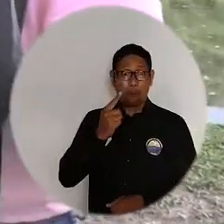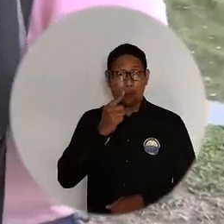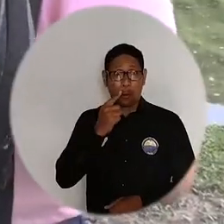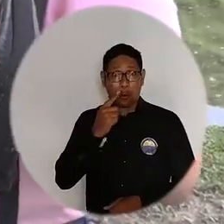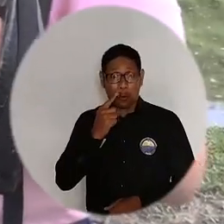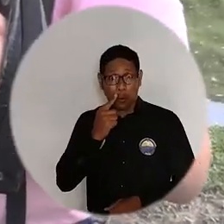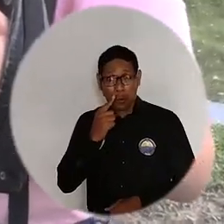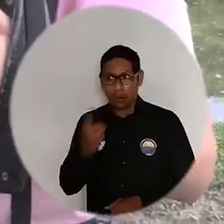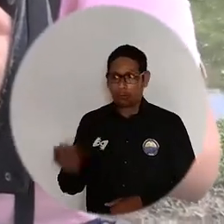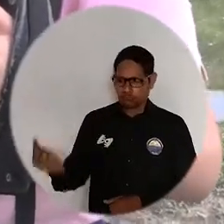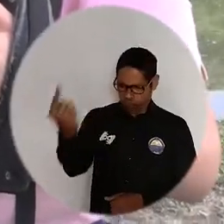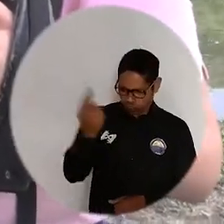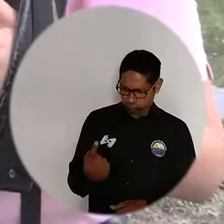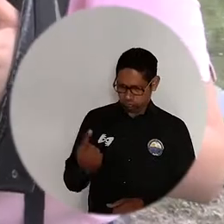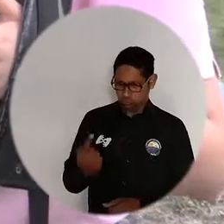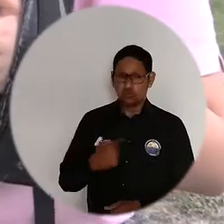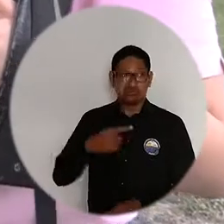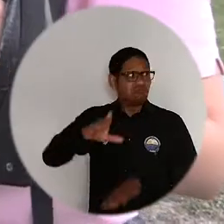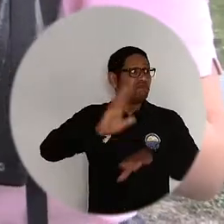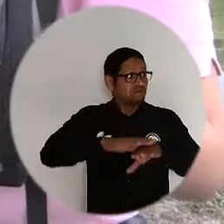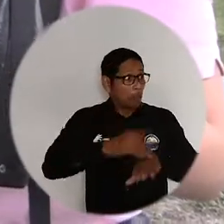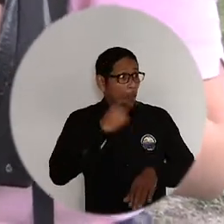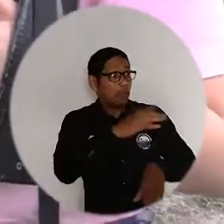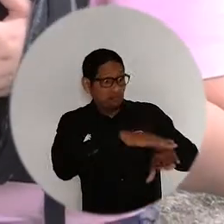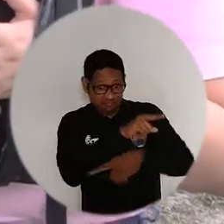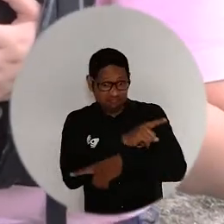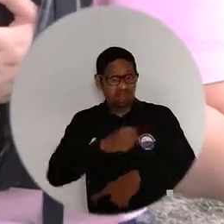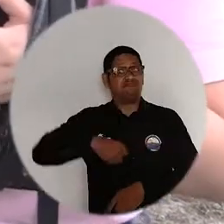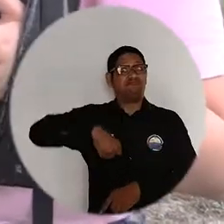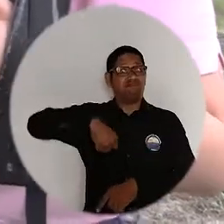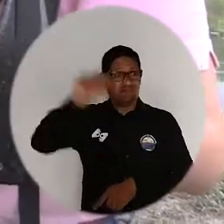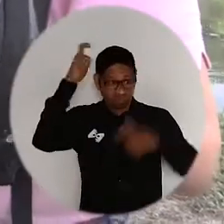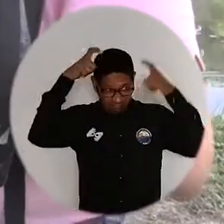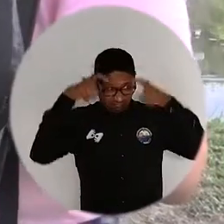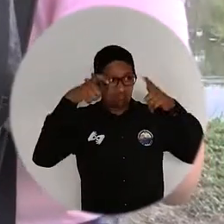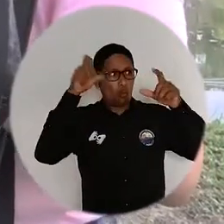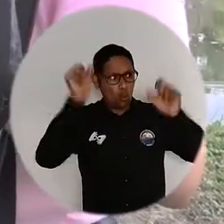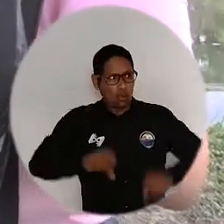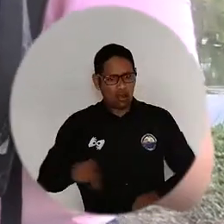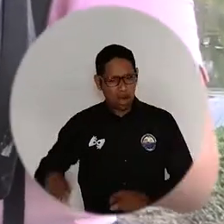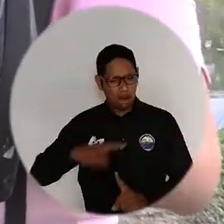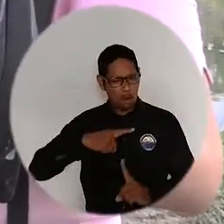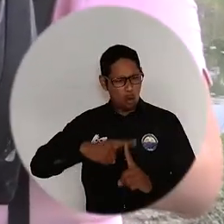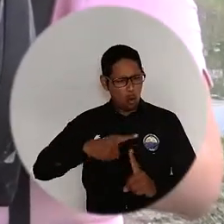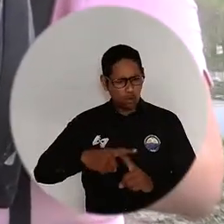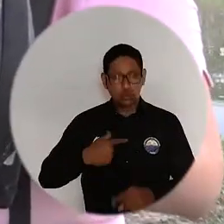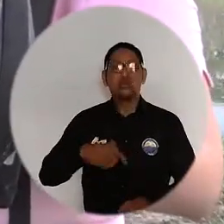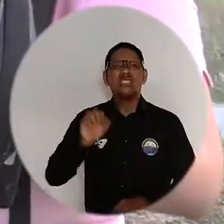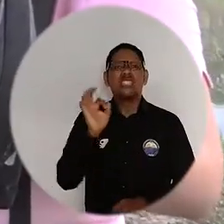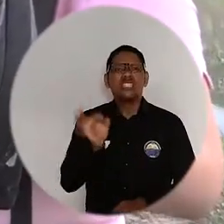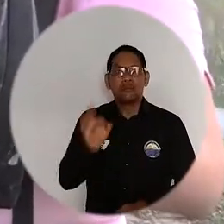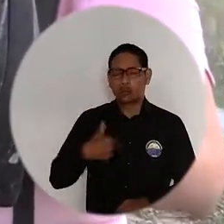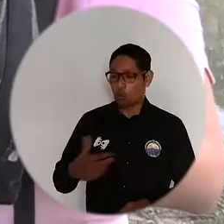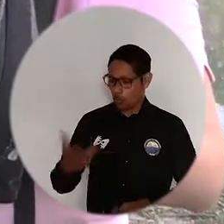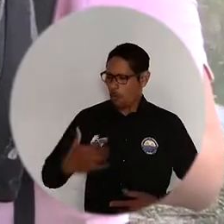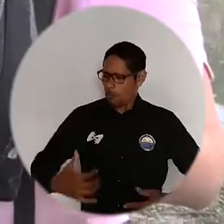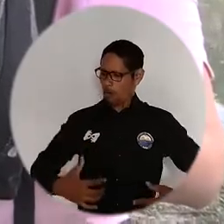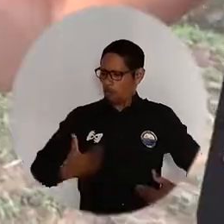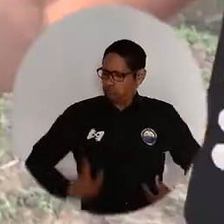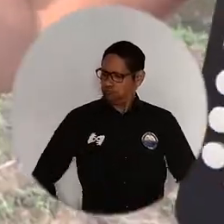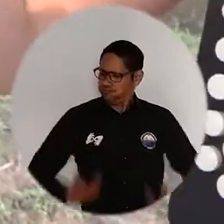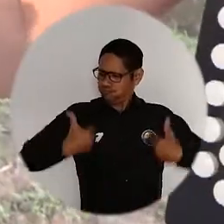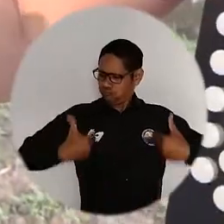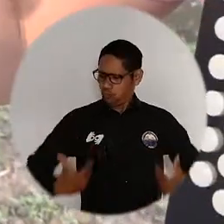pues yo le dije, va a ser grande, va a ser un rey, con esa actitud positiva, porque yo le decía la forma como tenía que pararse con el